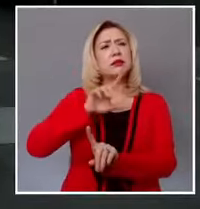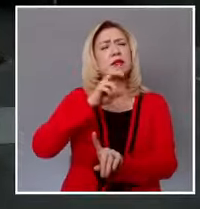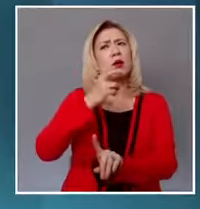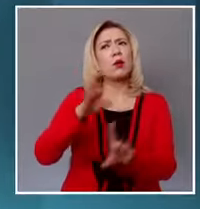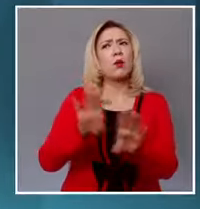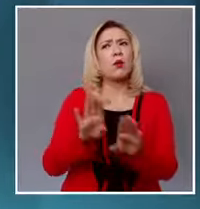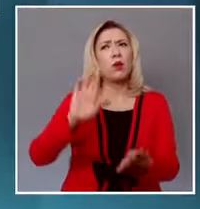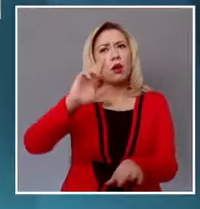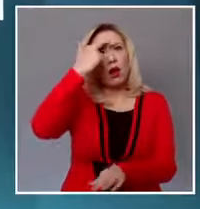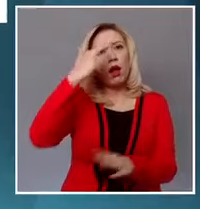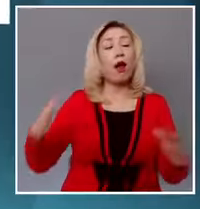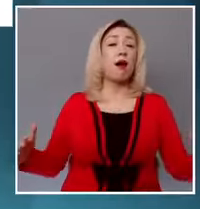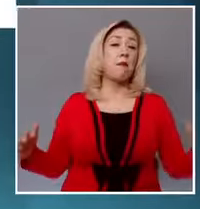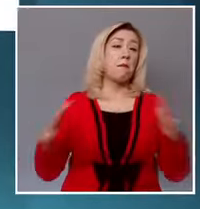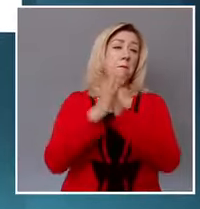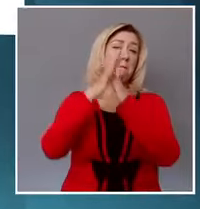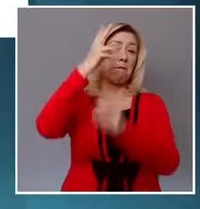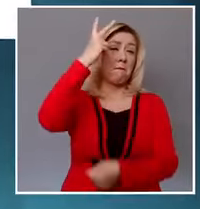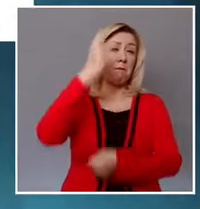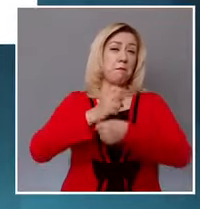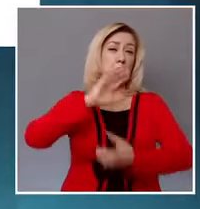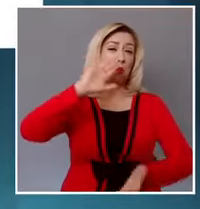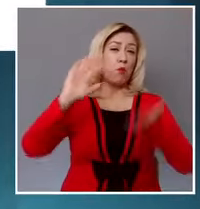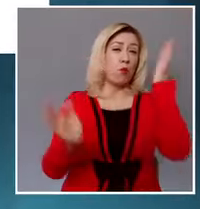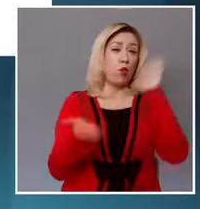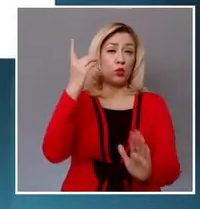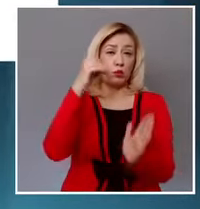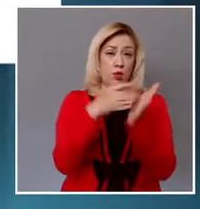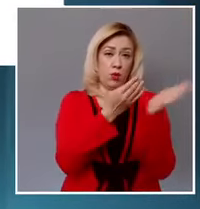Mundial. Así lo sostuvo el magistrado Juan